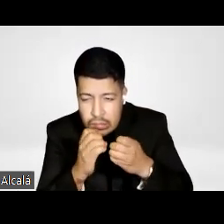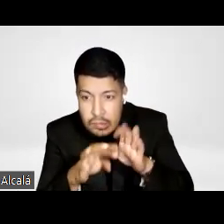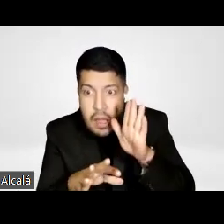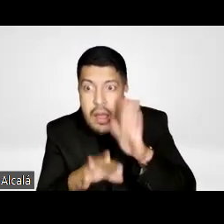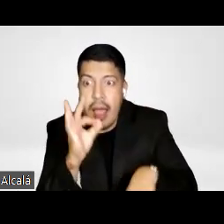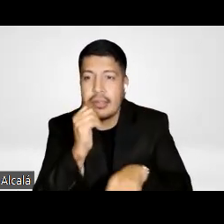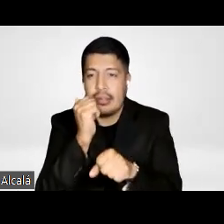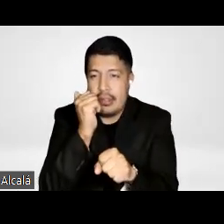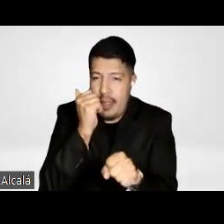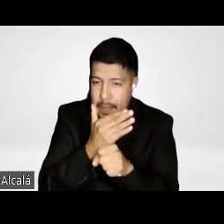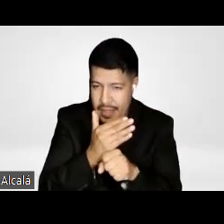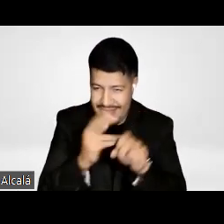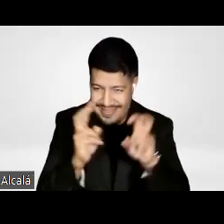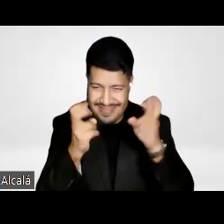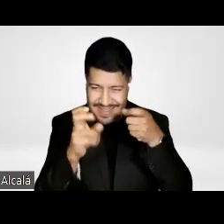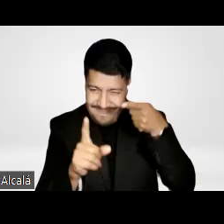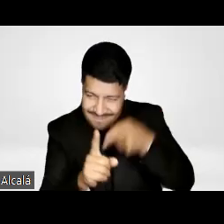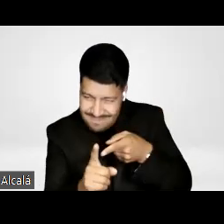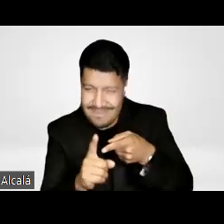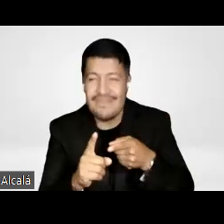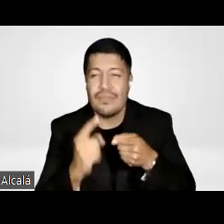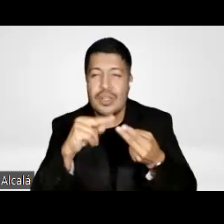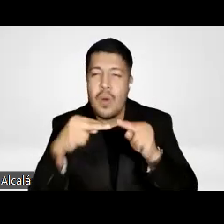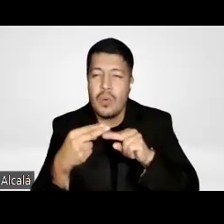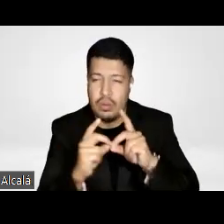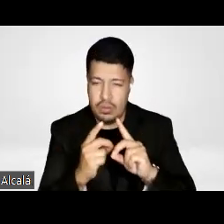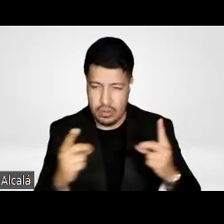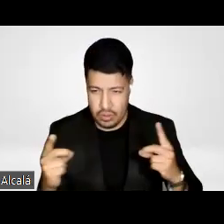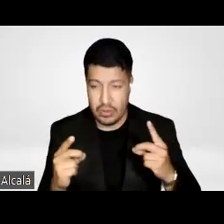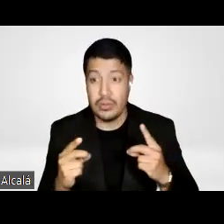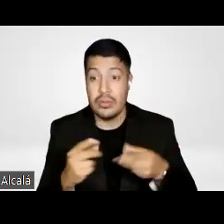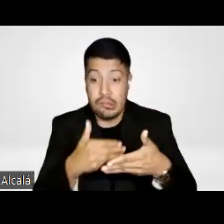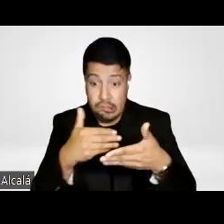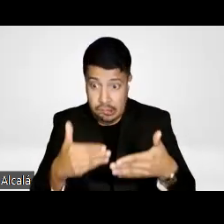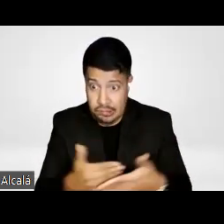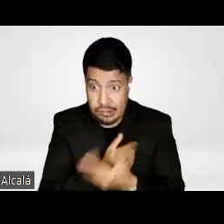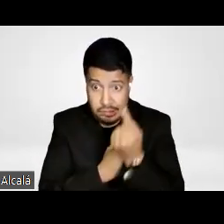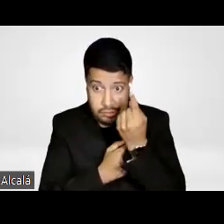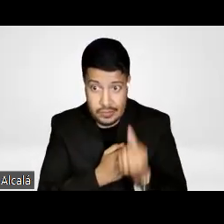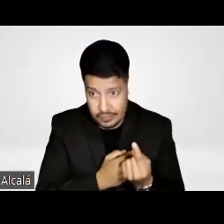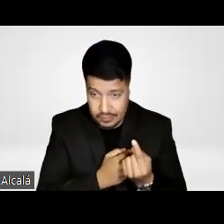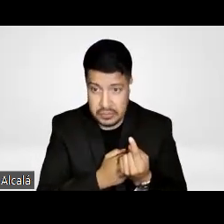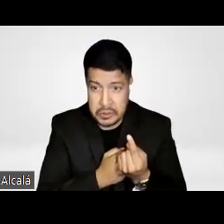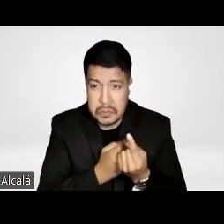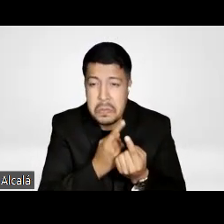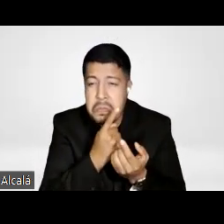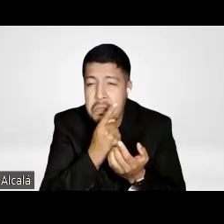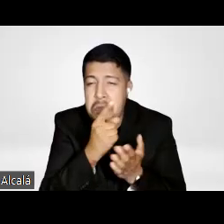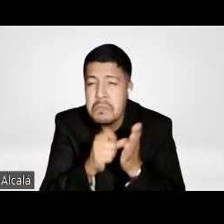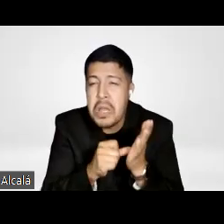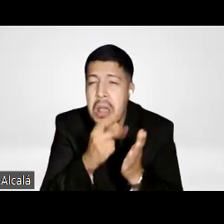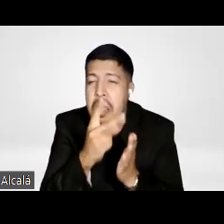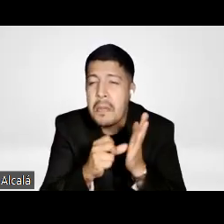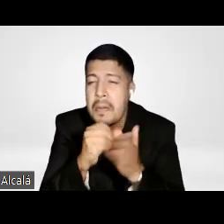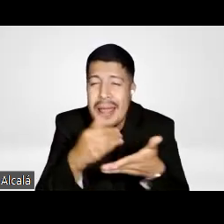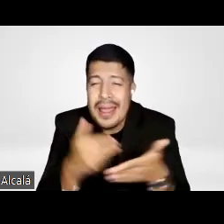en neurodesarrollo? Es aquel que se realiza al nacimiento y en los primeros meses de la vida, por esto me refiero máximo a los primeros 6, es cuando